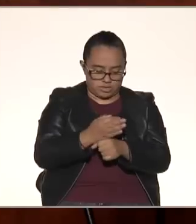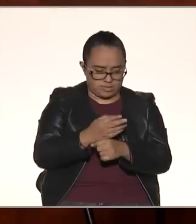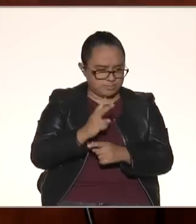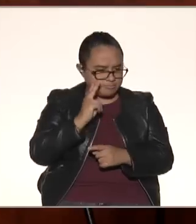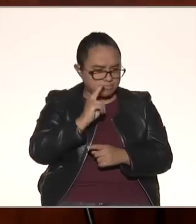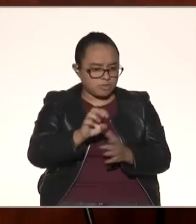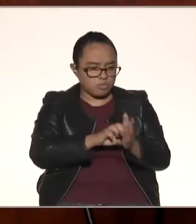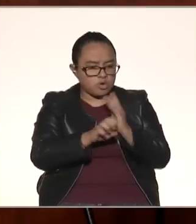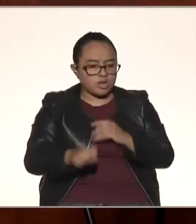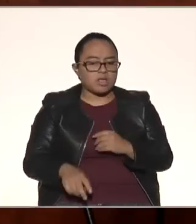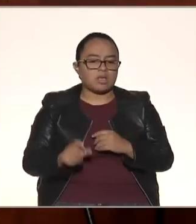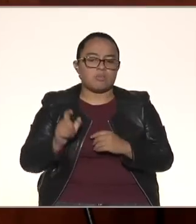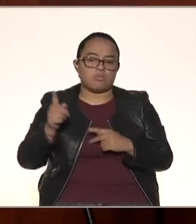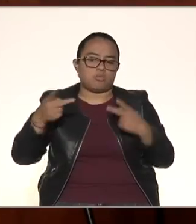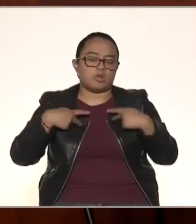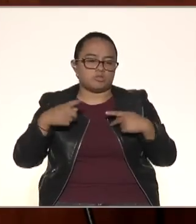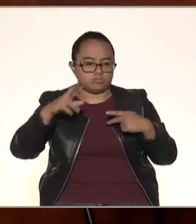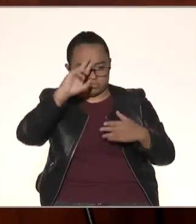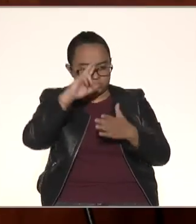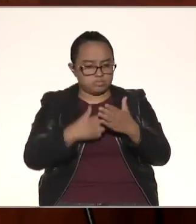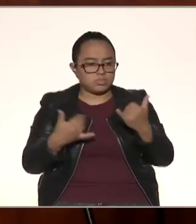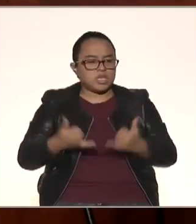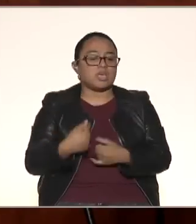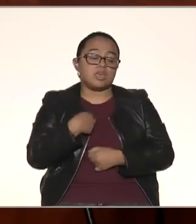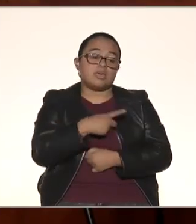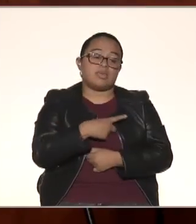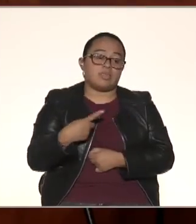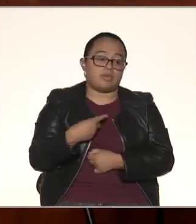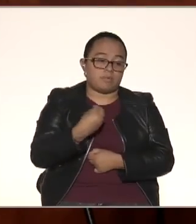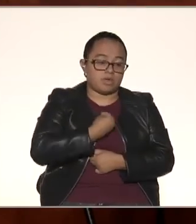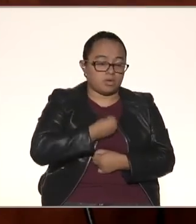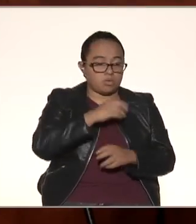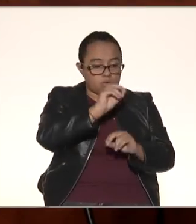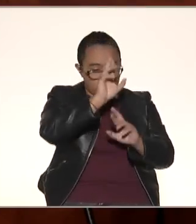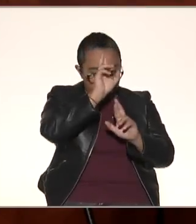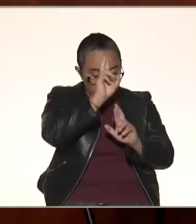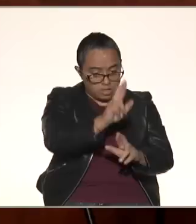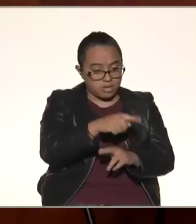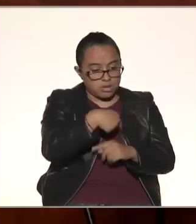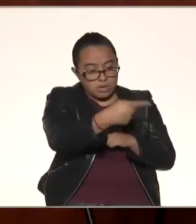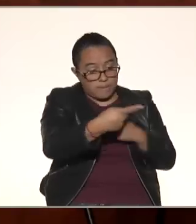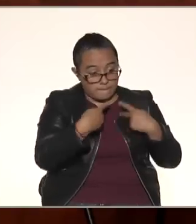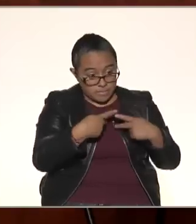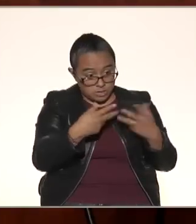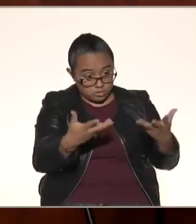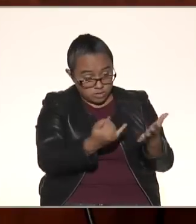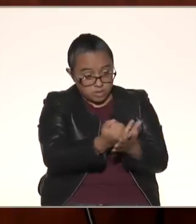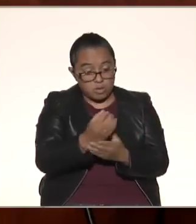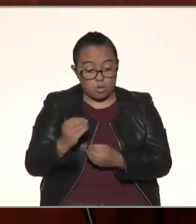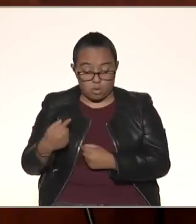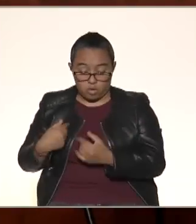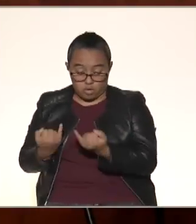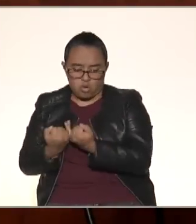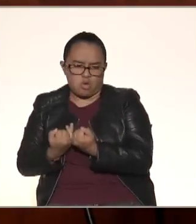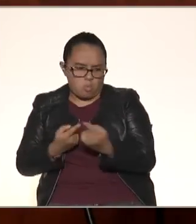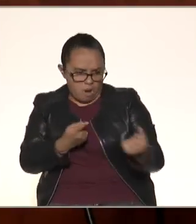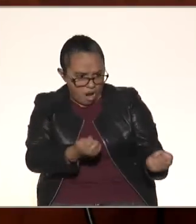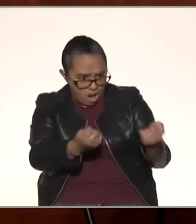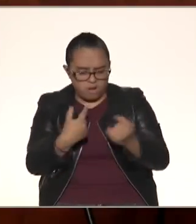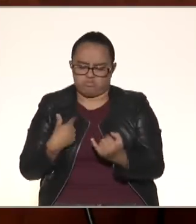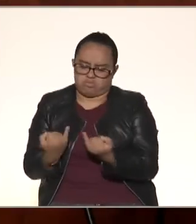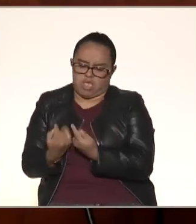alguien se va a revelar ante el otro y tengo que soportar y respetar la revelación del otro y viceversa. Yo también me voy a revelar. Claro.